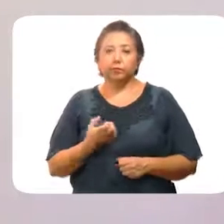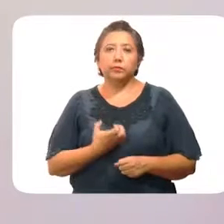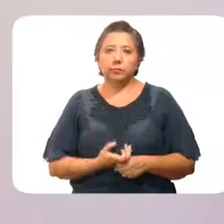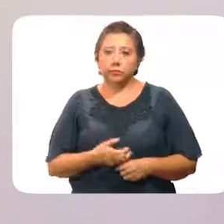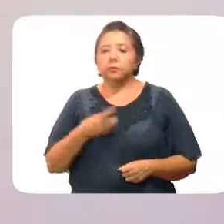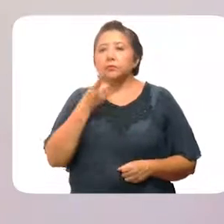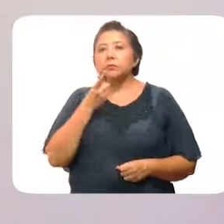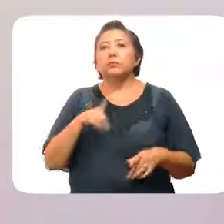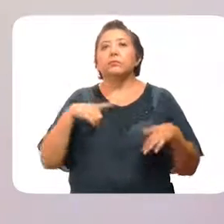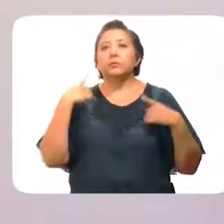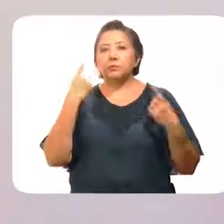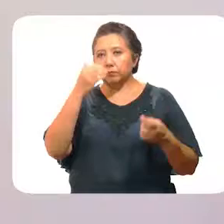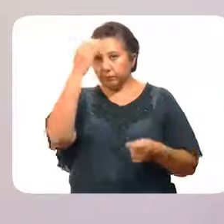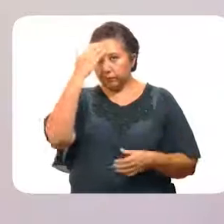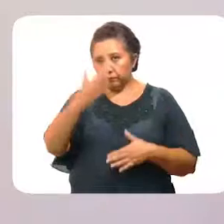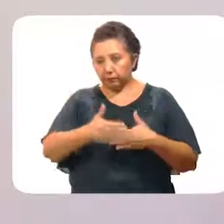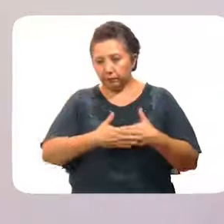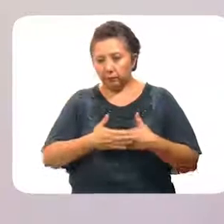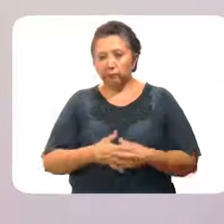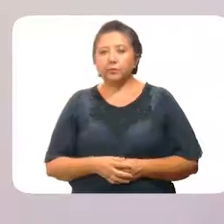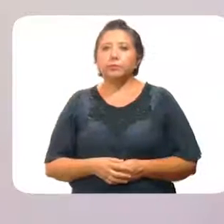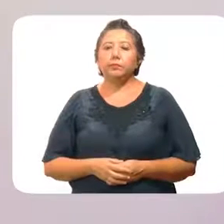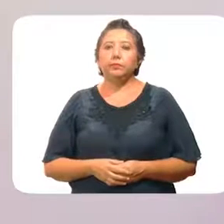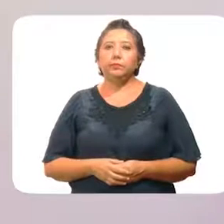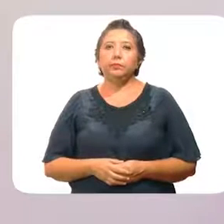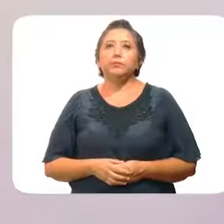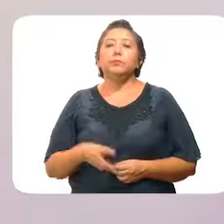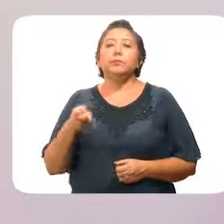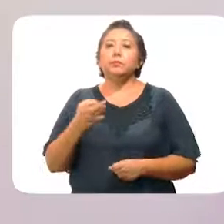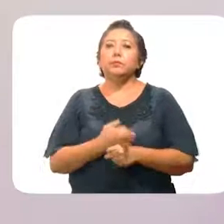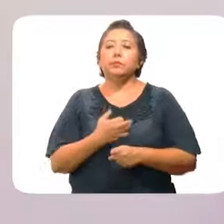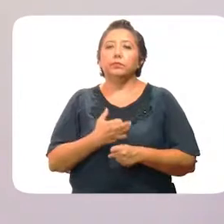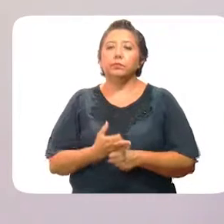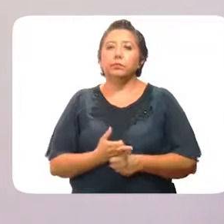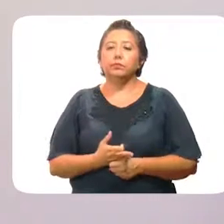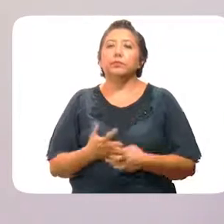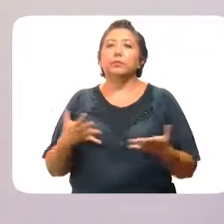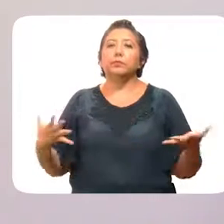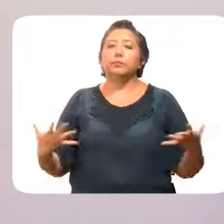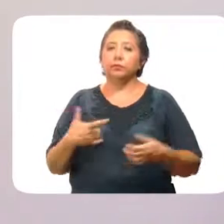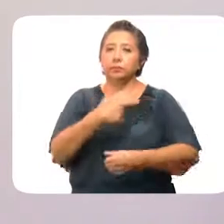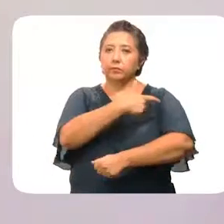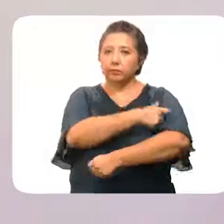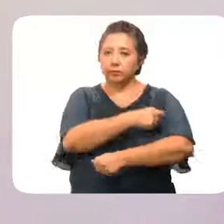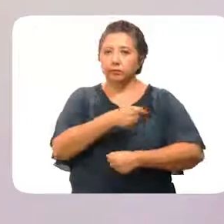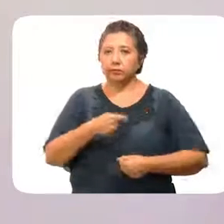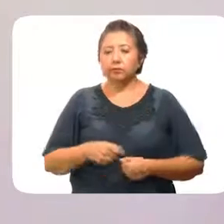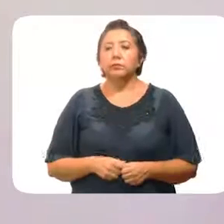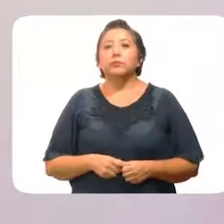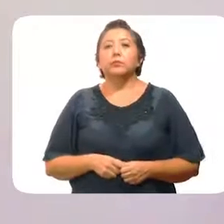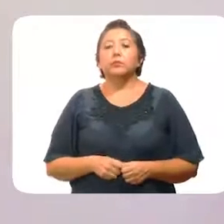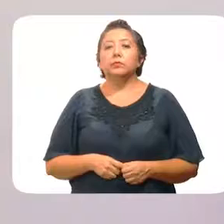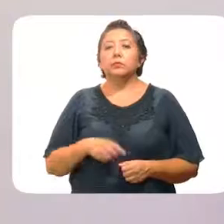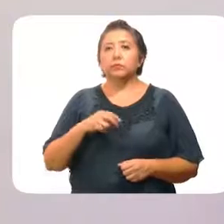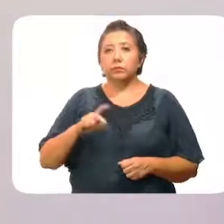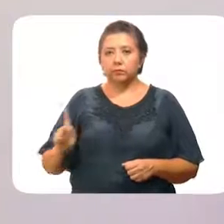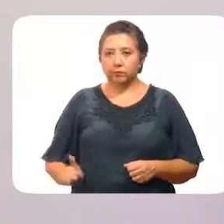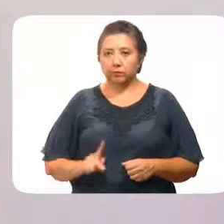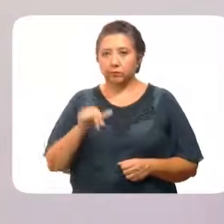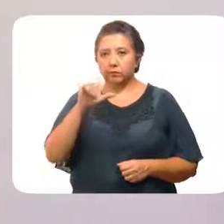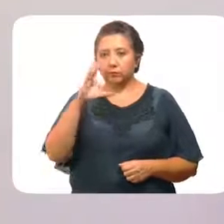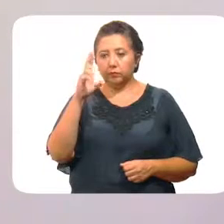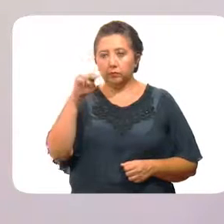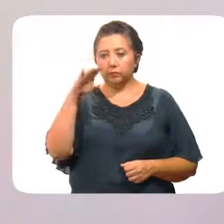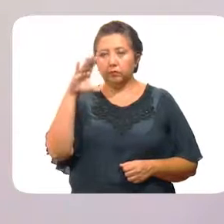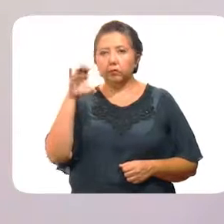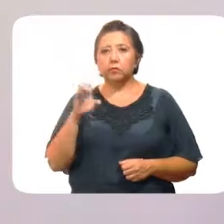estado que se darán a conocer próximamente. En estos momentos se está aplicando vacunas para adultos mayores en los municipios de